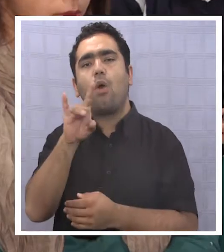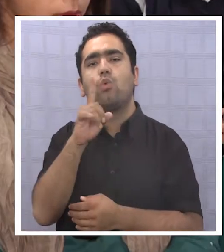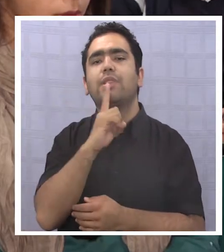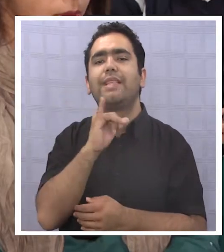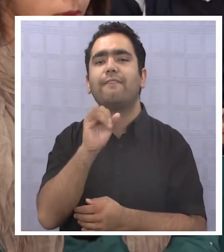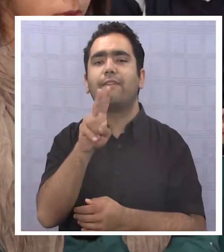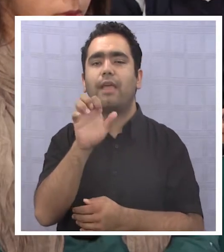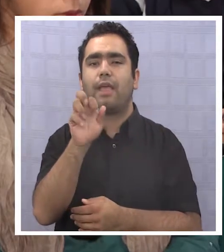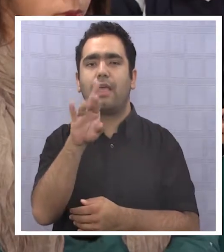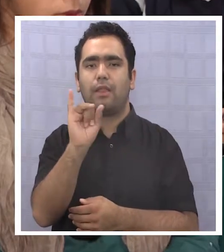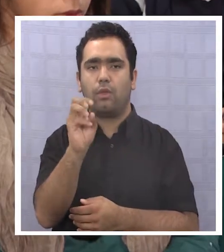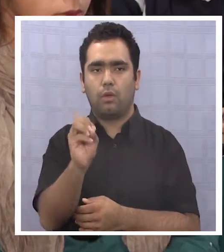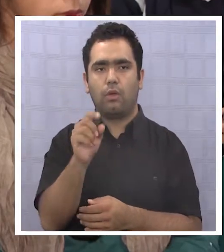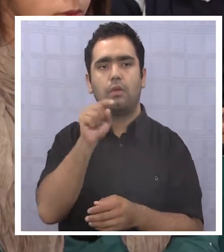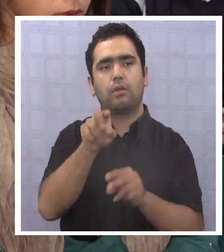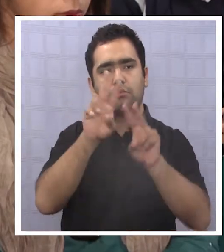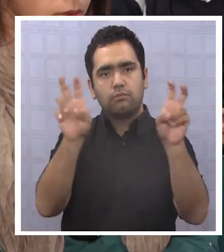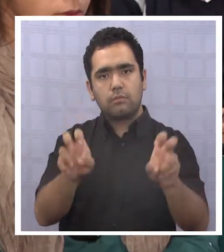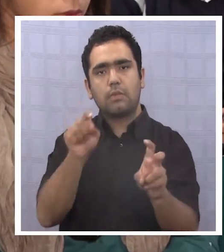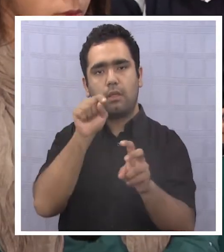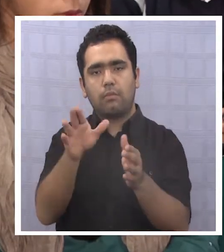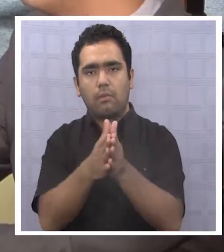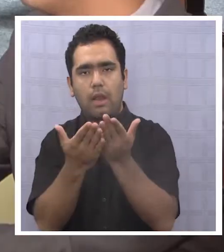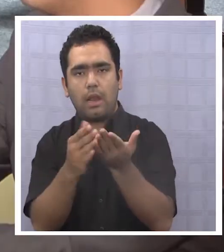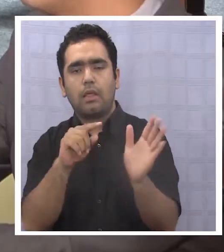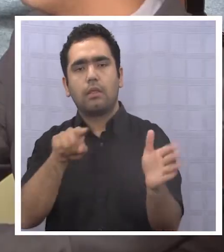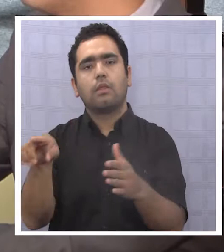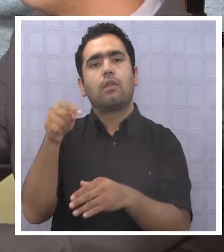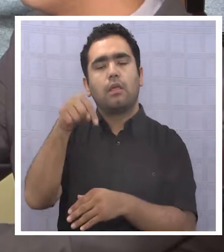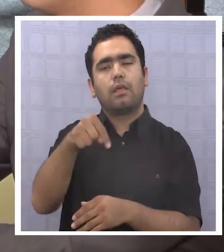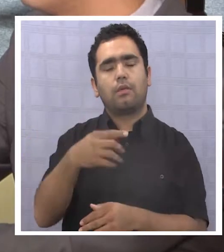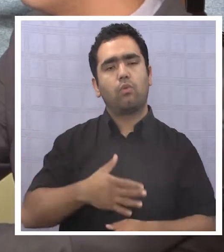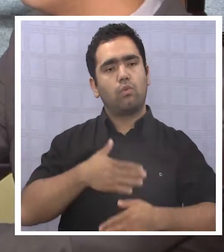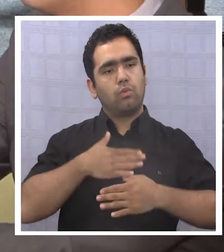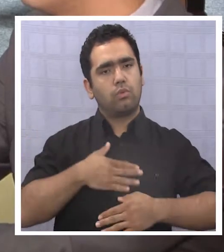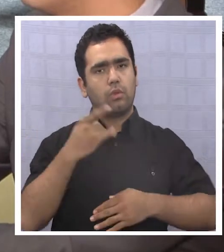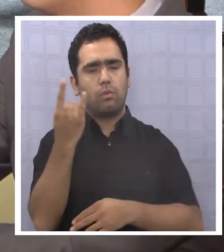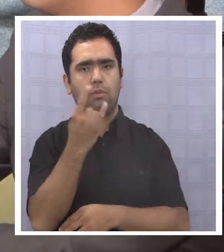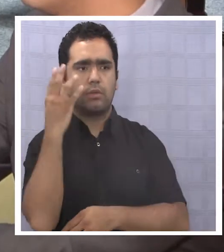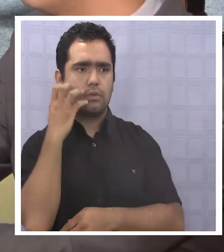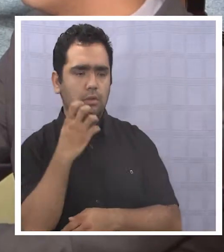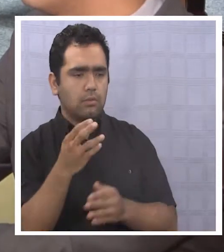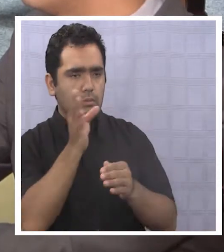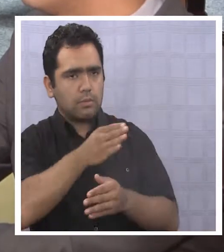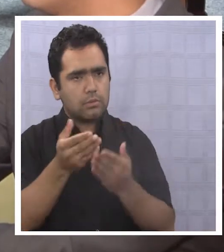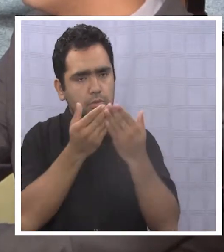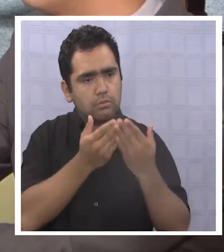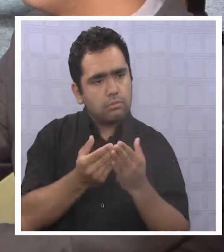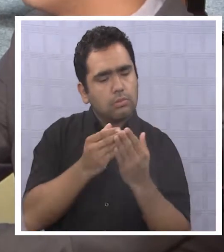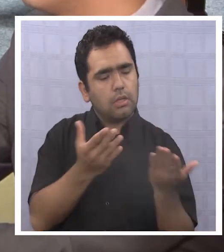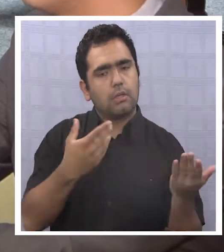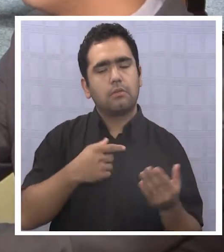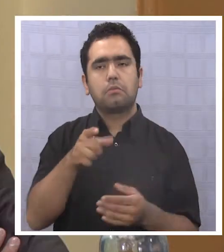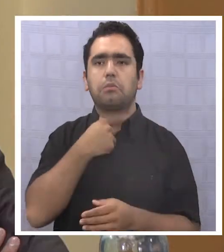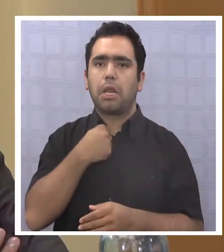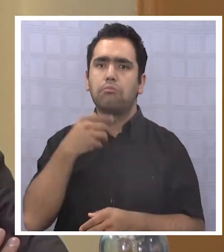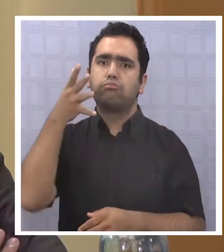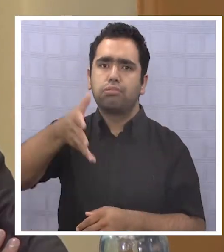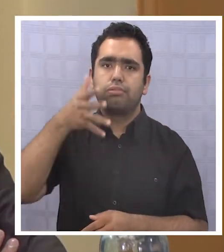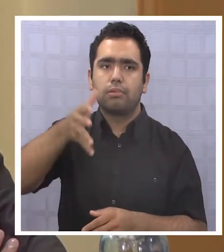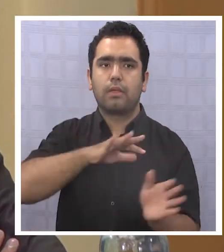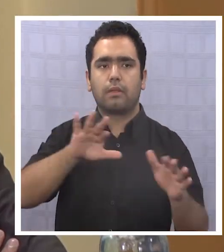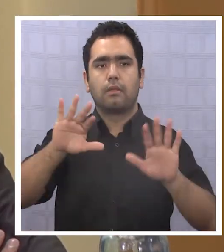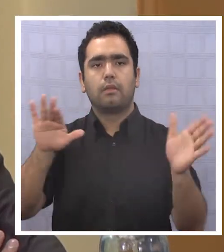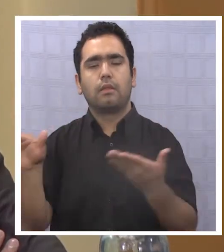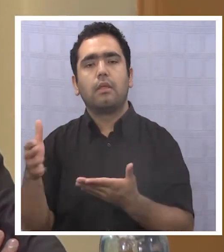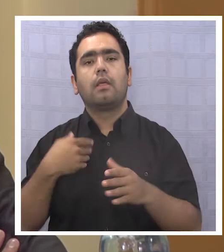los estudiantes del Colegio Universitario UNAP que junto a su profesor gestionaron una charla con el propio de la Maza. El proceso